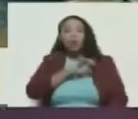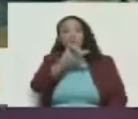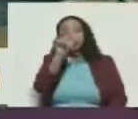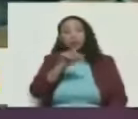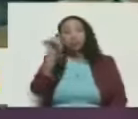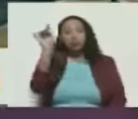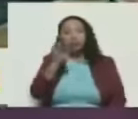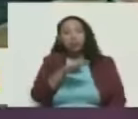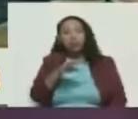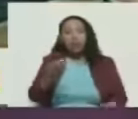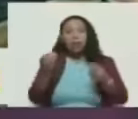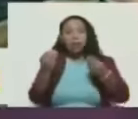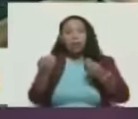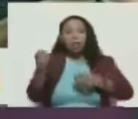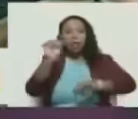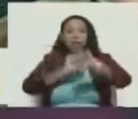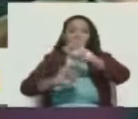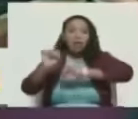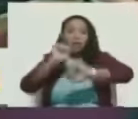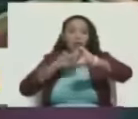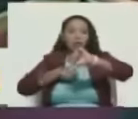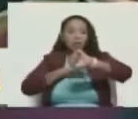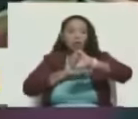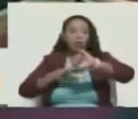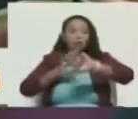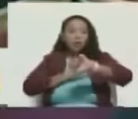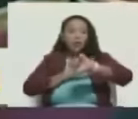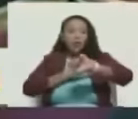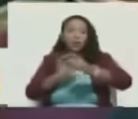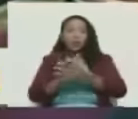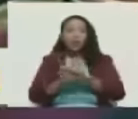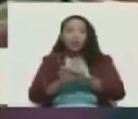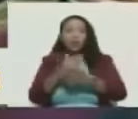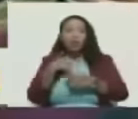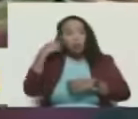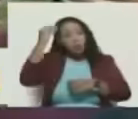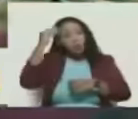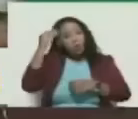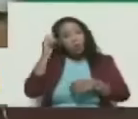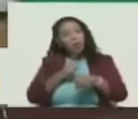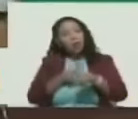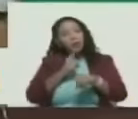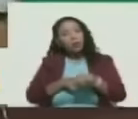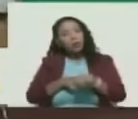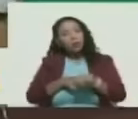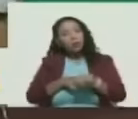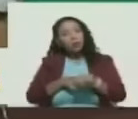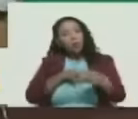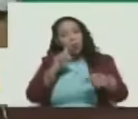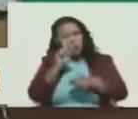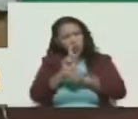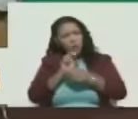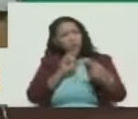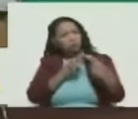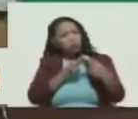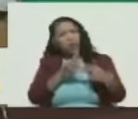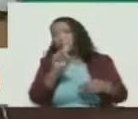y para defender lo nuestro y lo que amamos. Creo que es tiempo no solamente de encuentro, sino